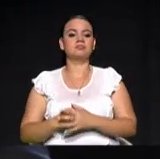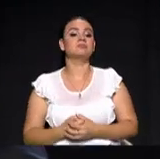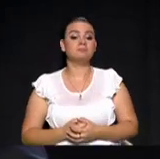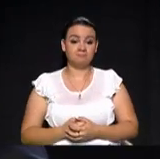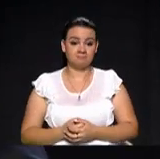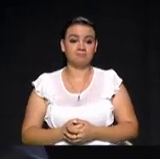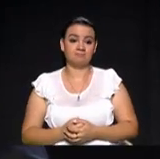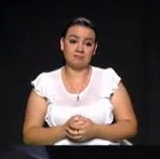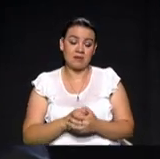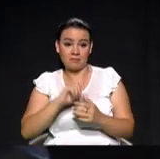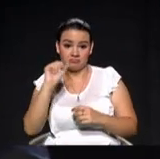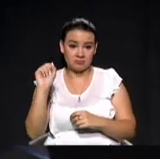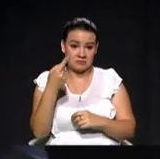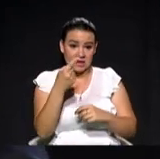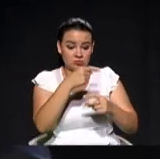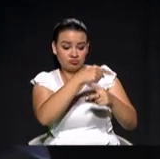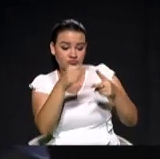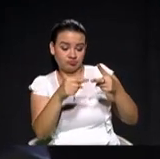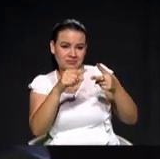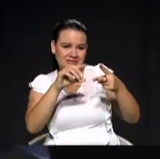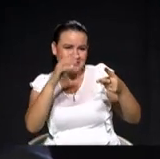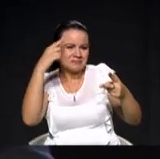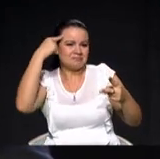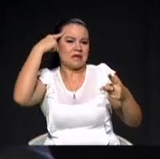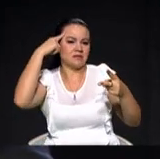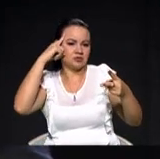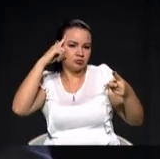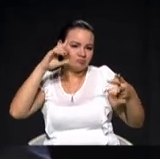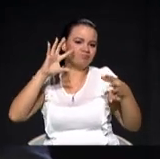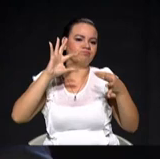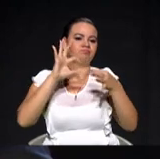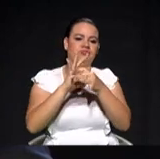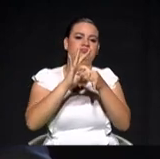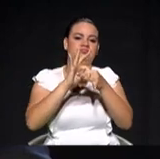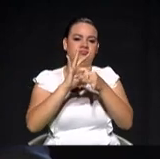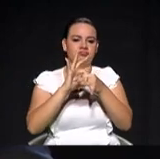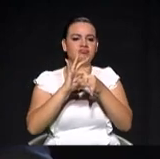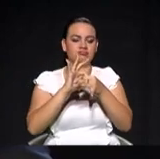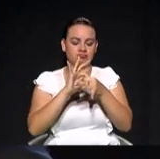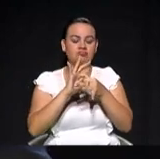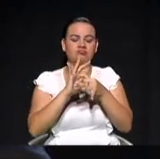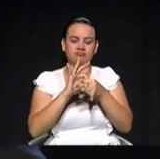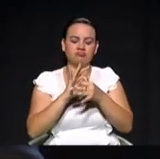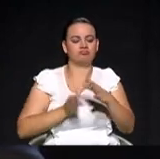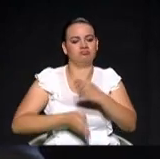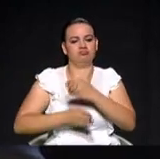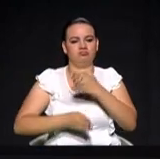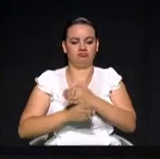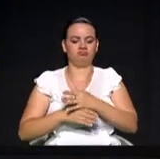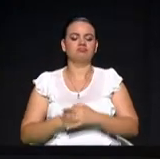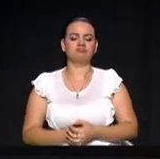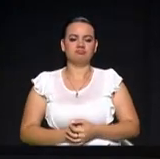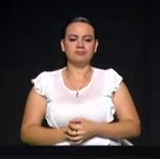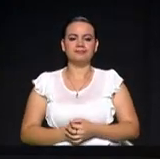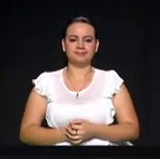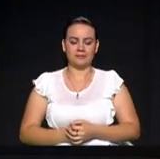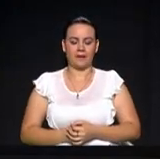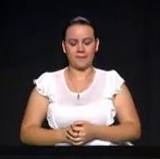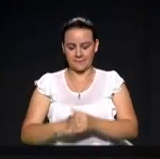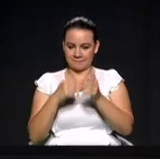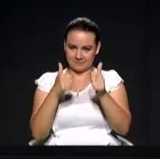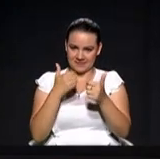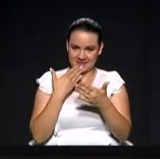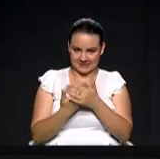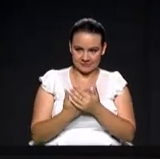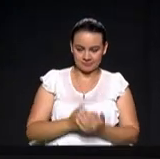uno oa otro si no son dos elementos dos componentes que hay que llevar adelante conjuntamente muy bien el